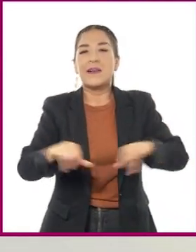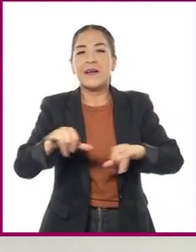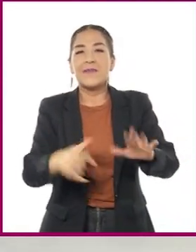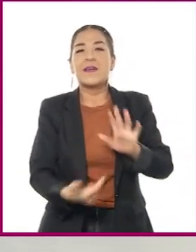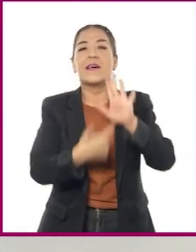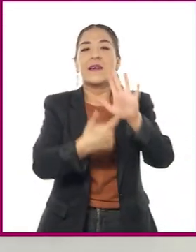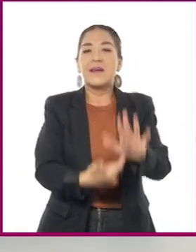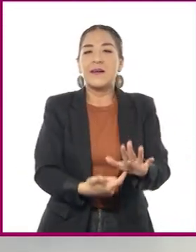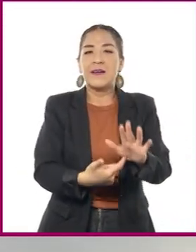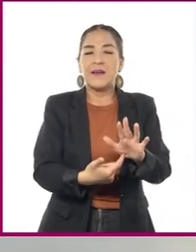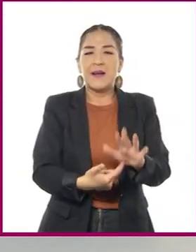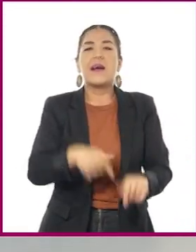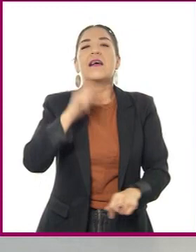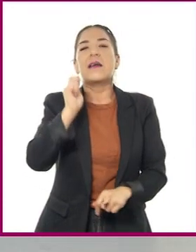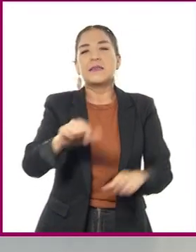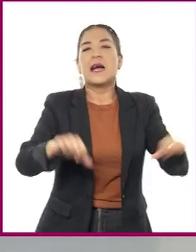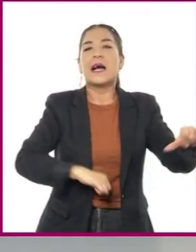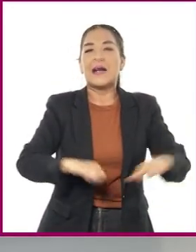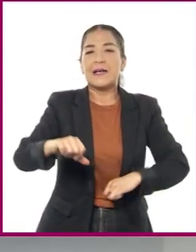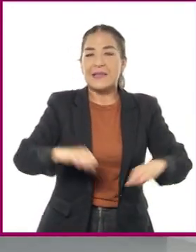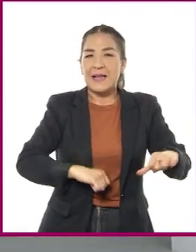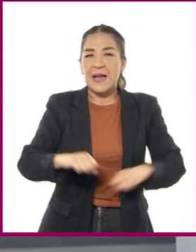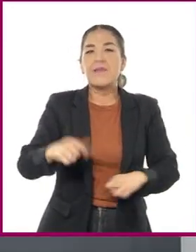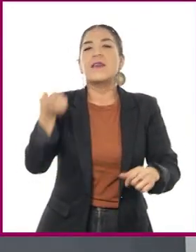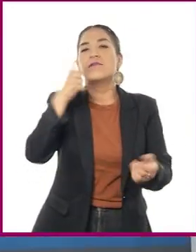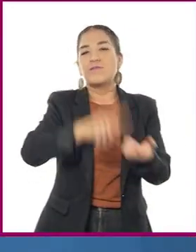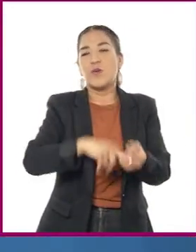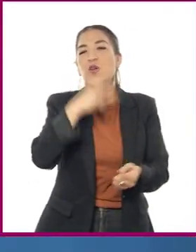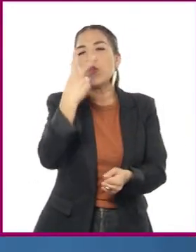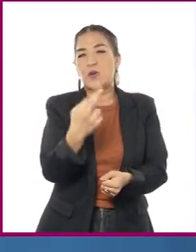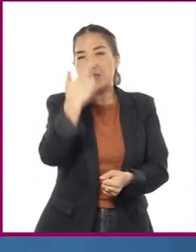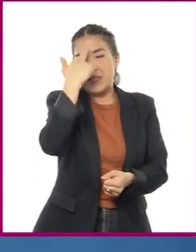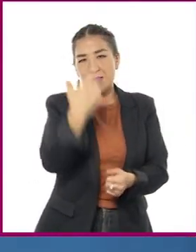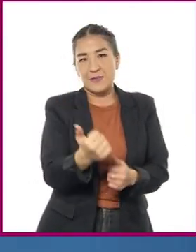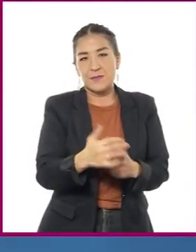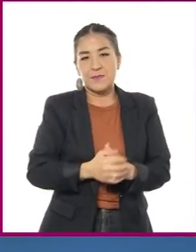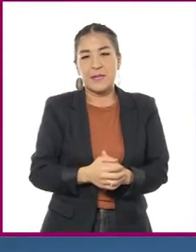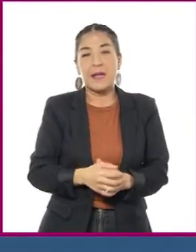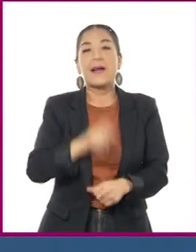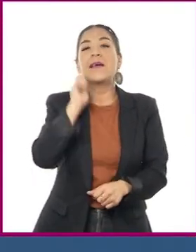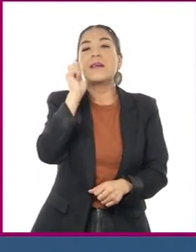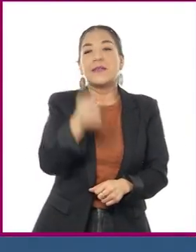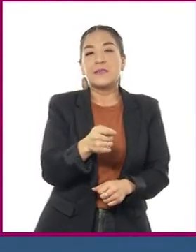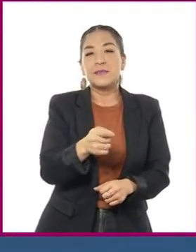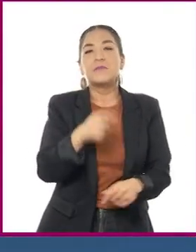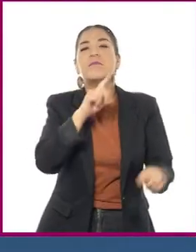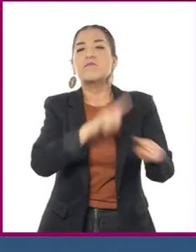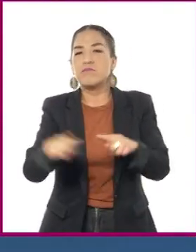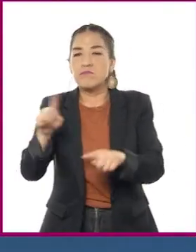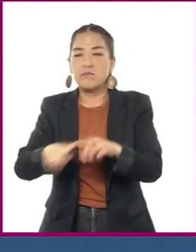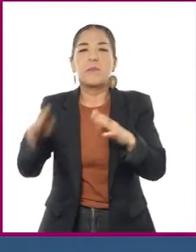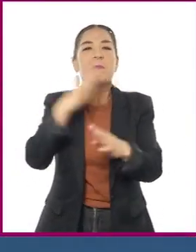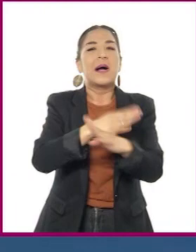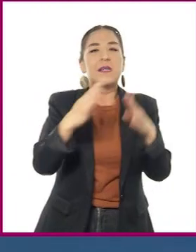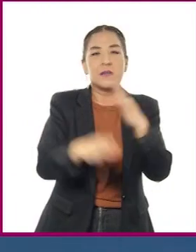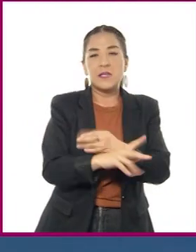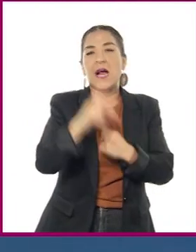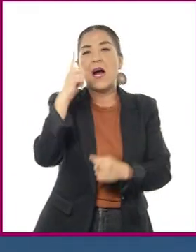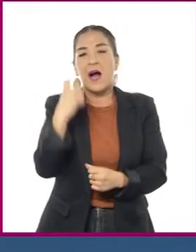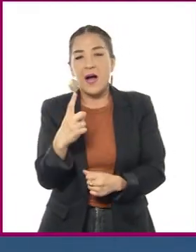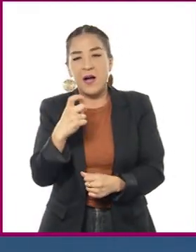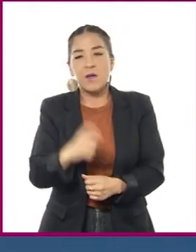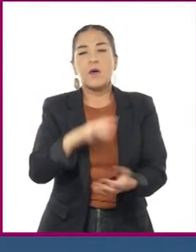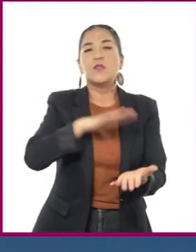actividades económicas está en función de dos factores: la presencia de recursos naturales como el